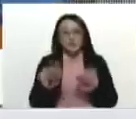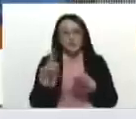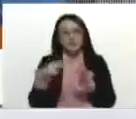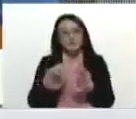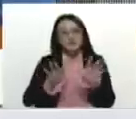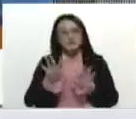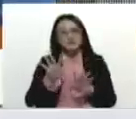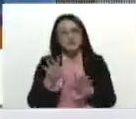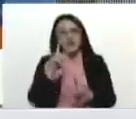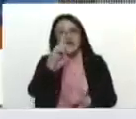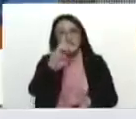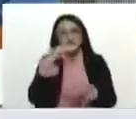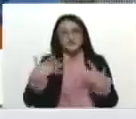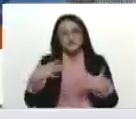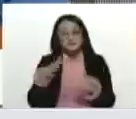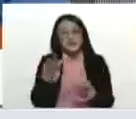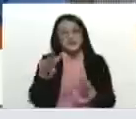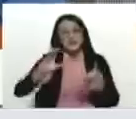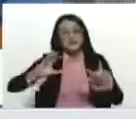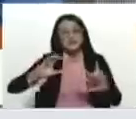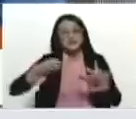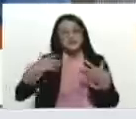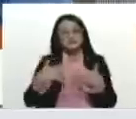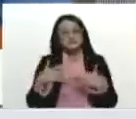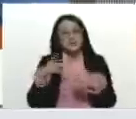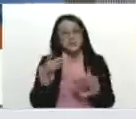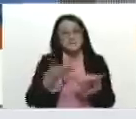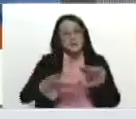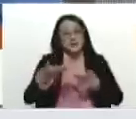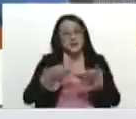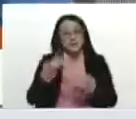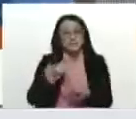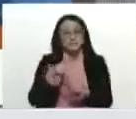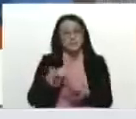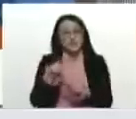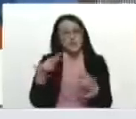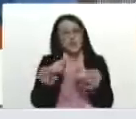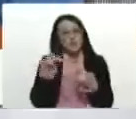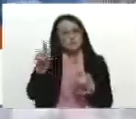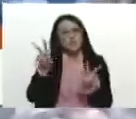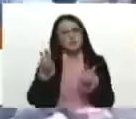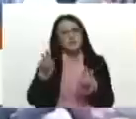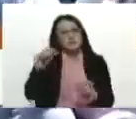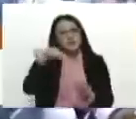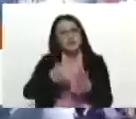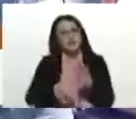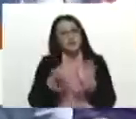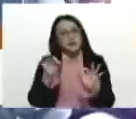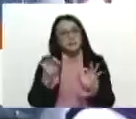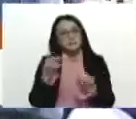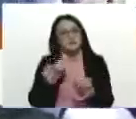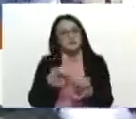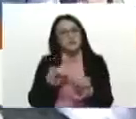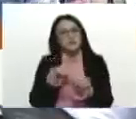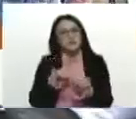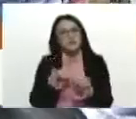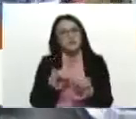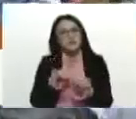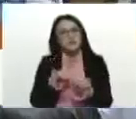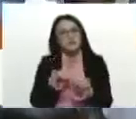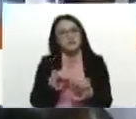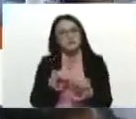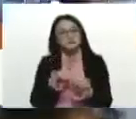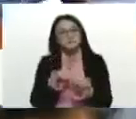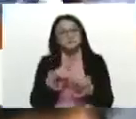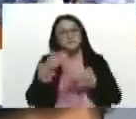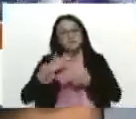fueron años de crisis del mercado petrolero lo que conocen algo del sector petrolero saben que el mismo cuero sale en las correas Es decir de